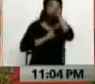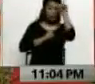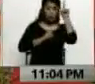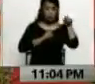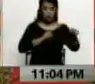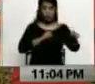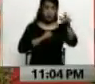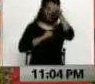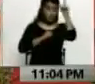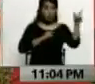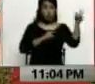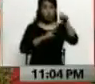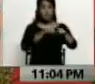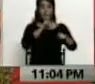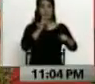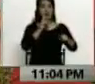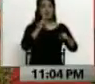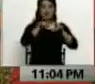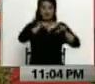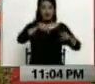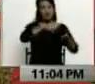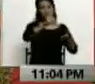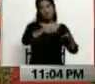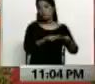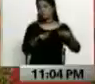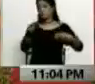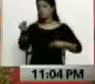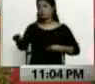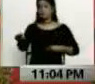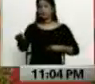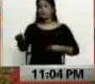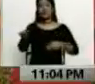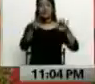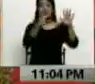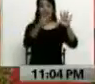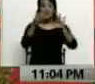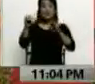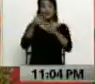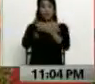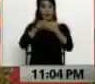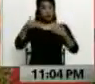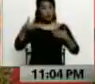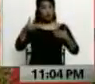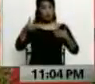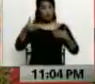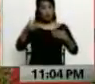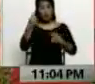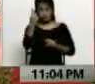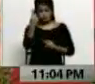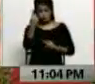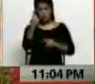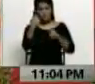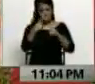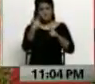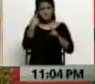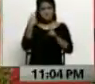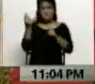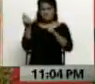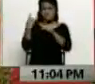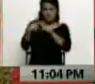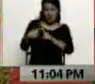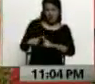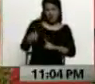madre de Leopoldo López son esos cheques que están dando ahí estamos hablando de 60 millones ahí pero son otros cheques son